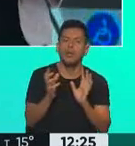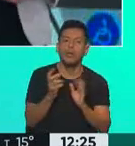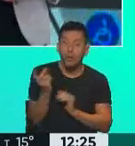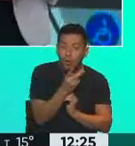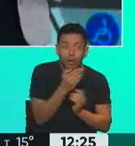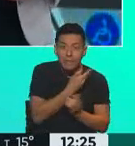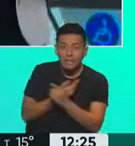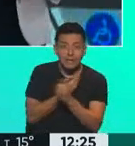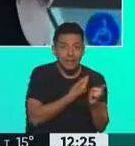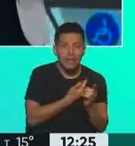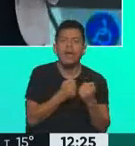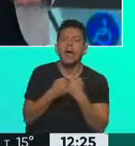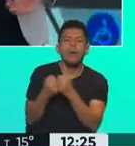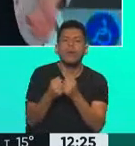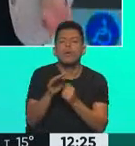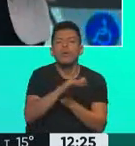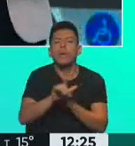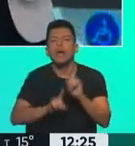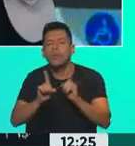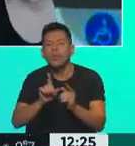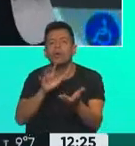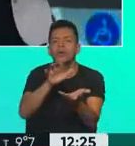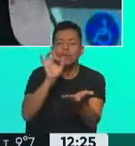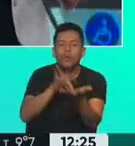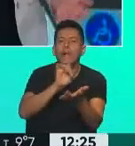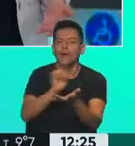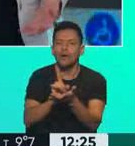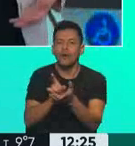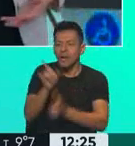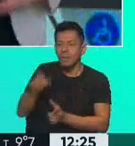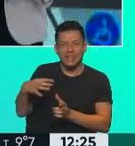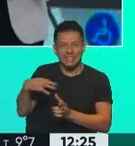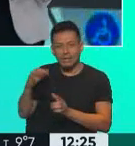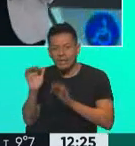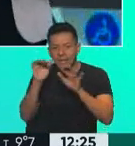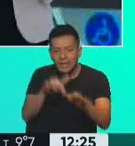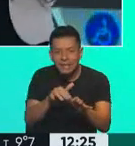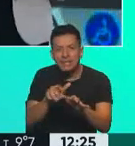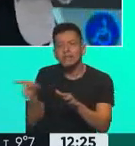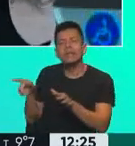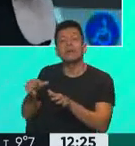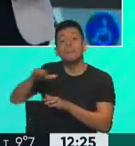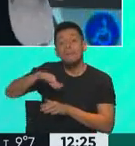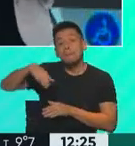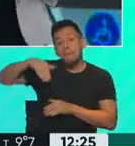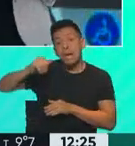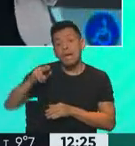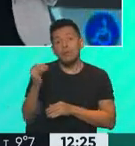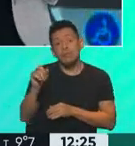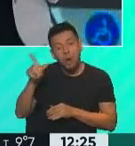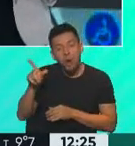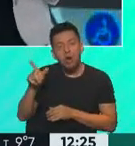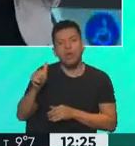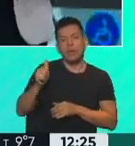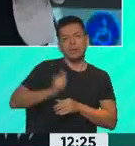ambos presidentes algunos corredores humanitarios para que los civiles pudieran salir de mariupol recordemos mariupol está completamente tomada por